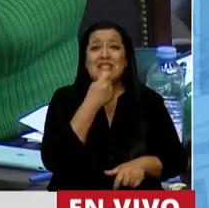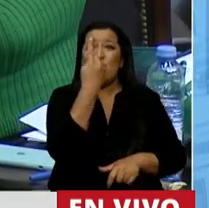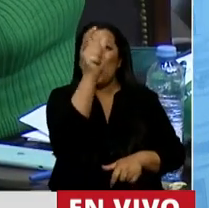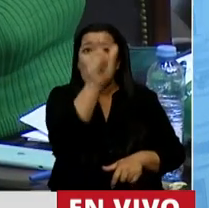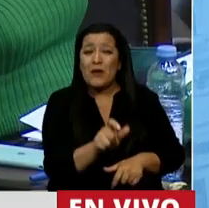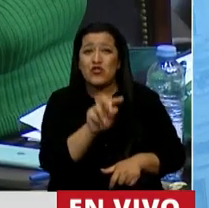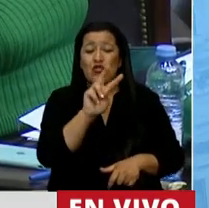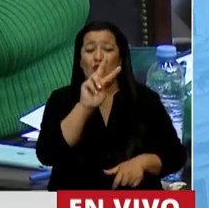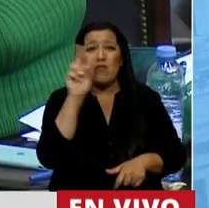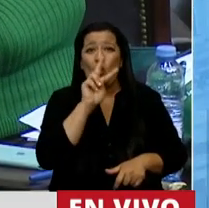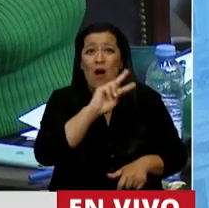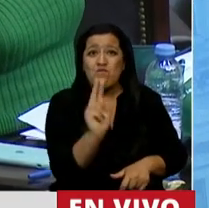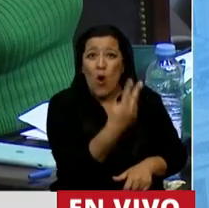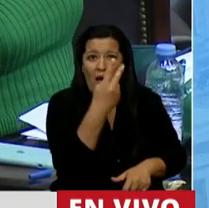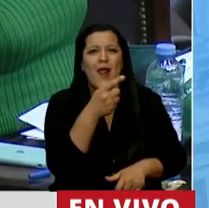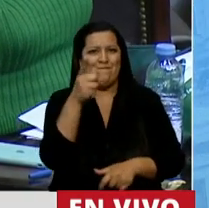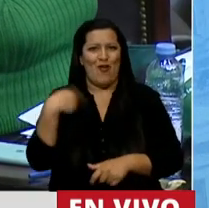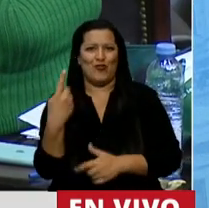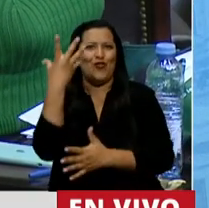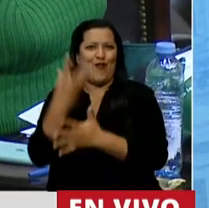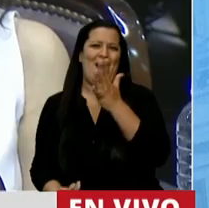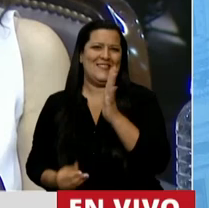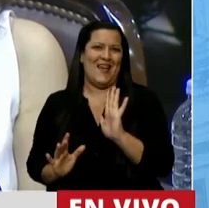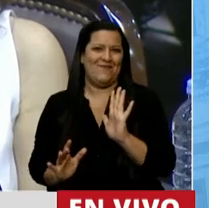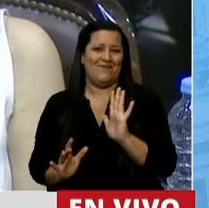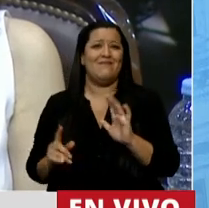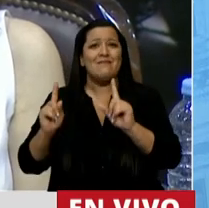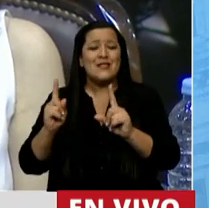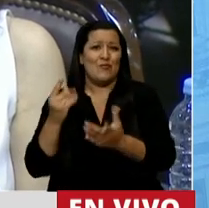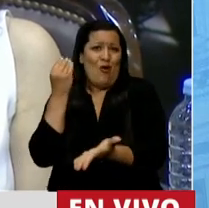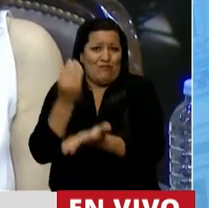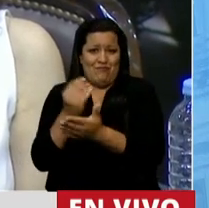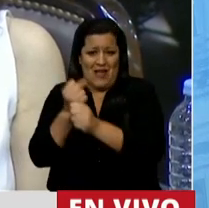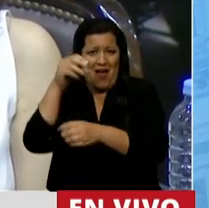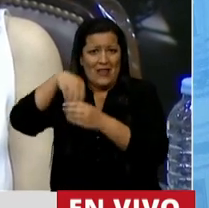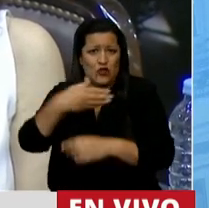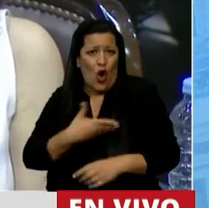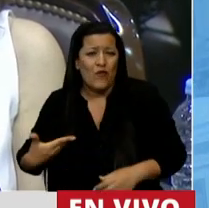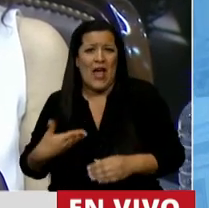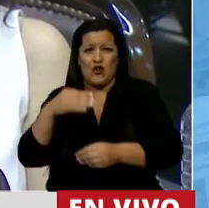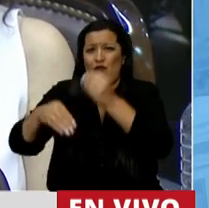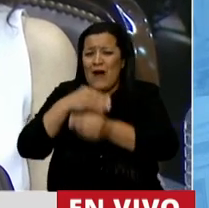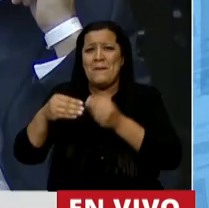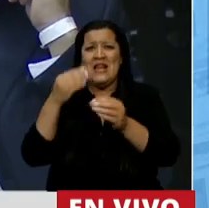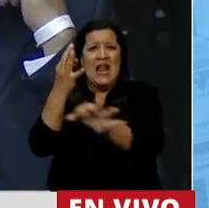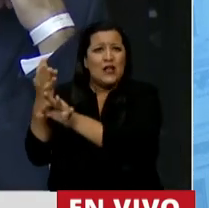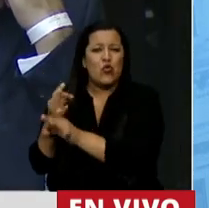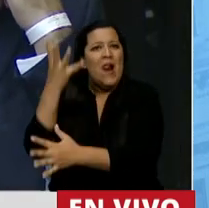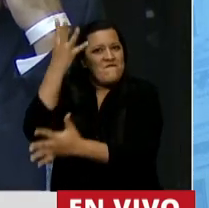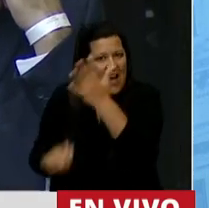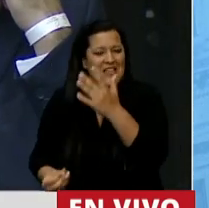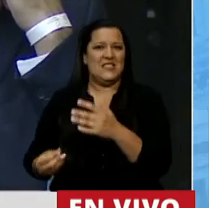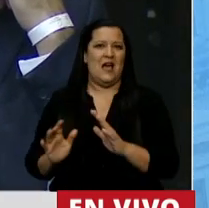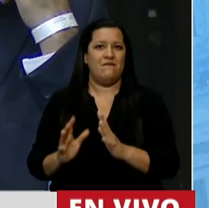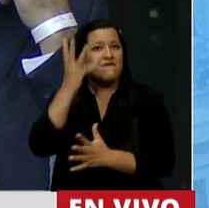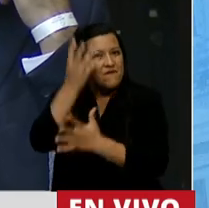esa interrupción es porque fallamos en algo, como sistema, como funcionarios, como familia, como escuela. En